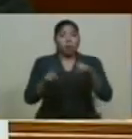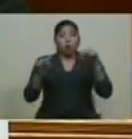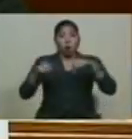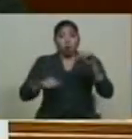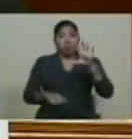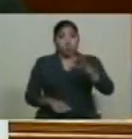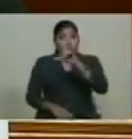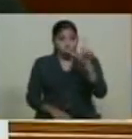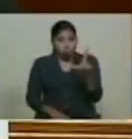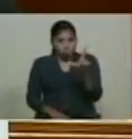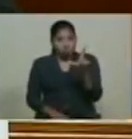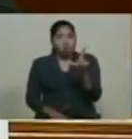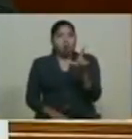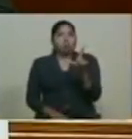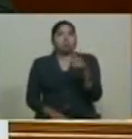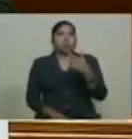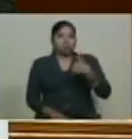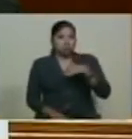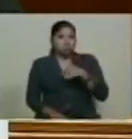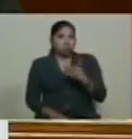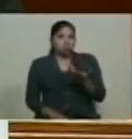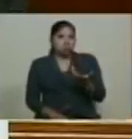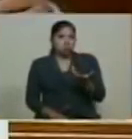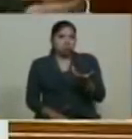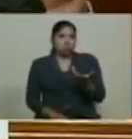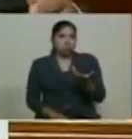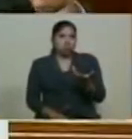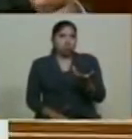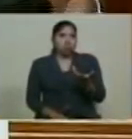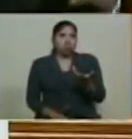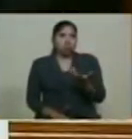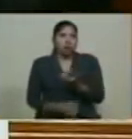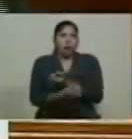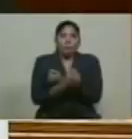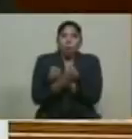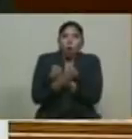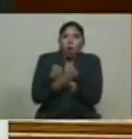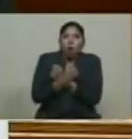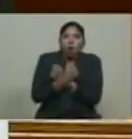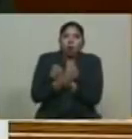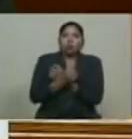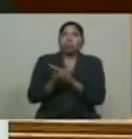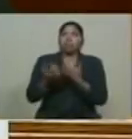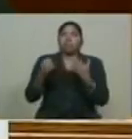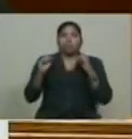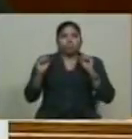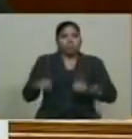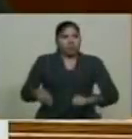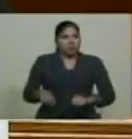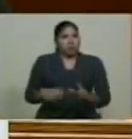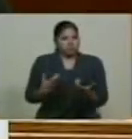julio tenemos el amor por nuestra patria, sí, en el cielo, es verdad.